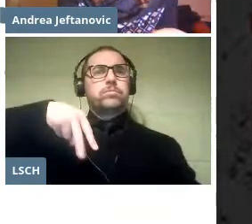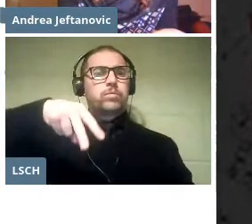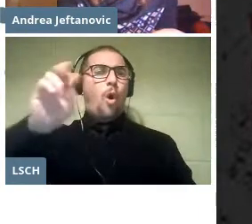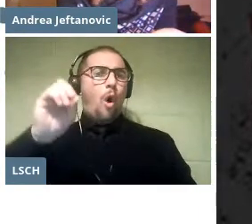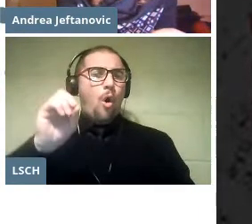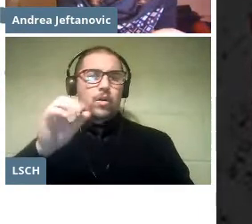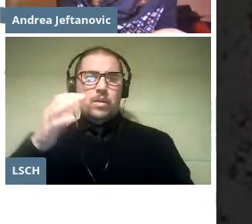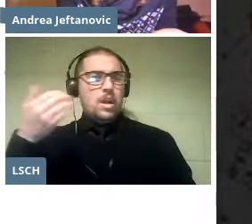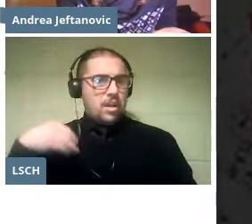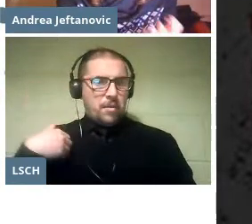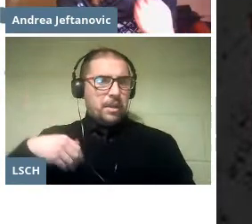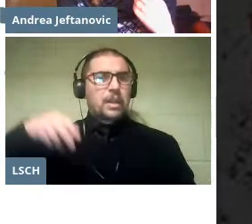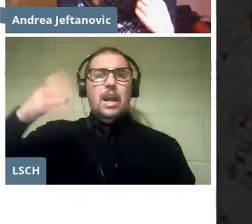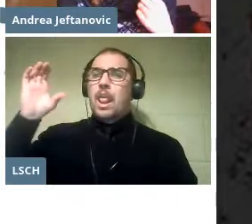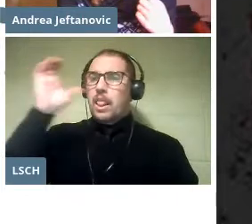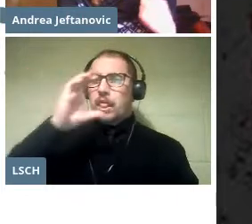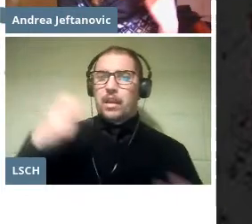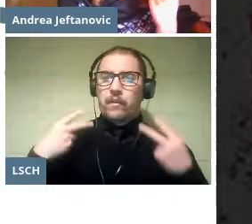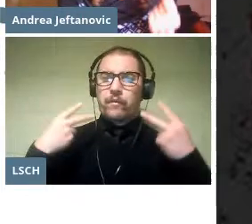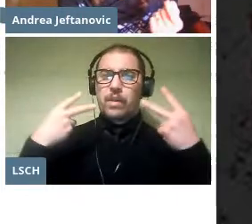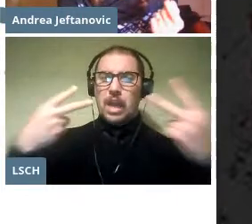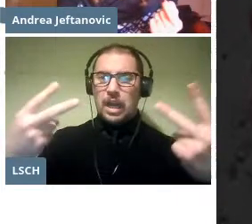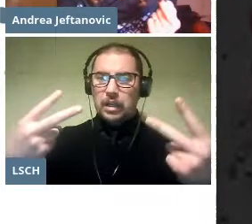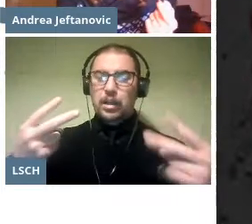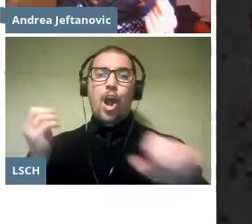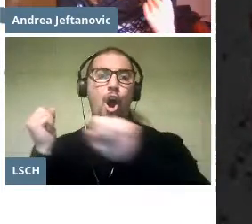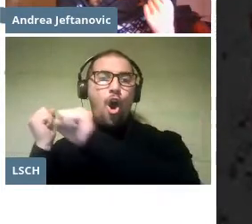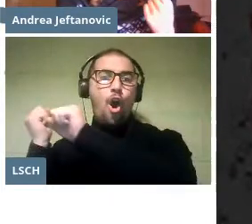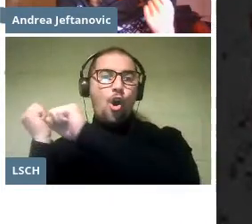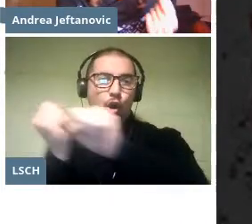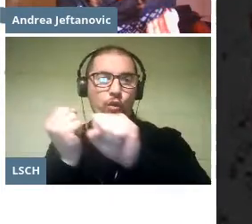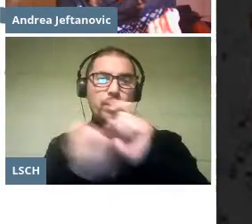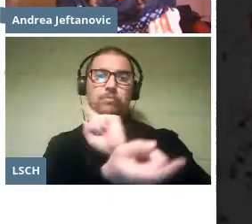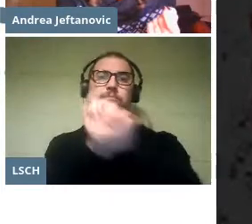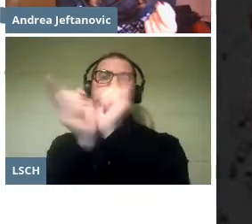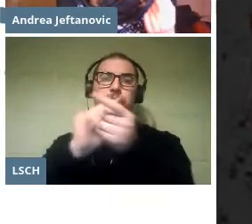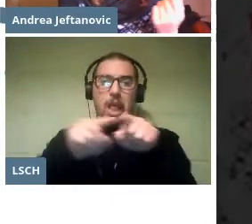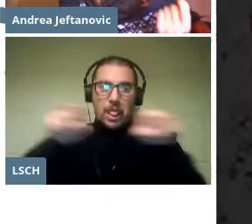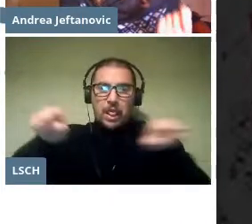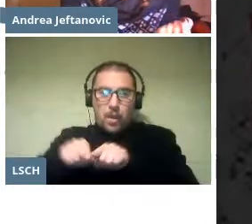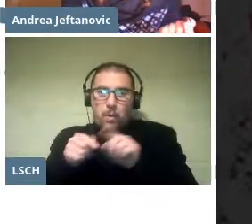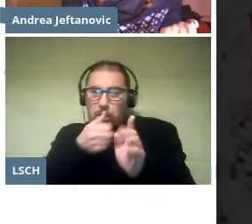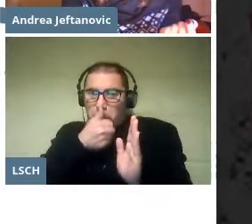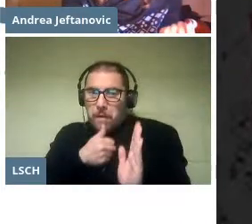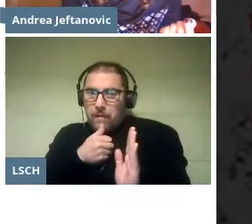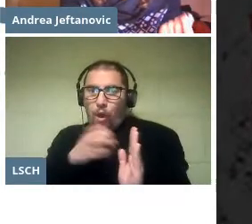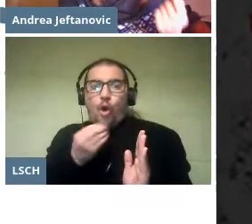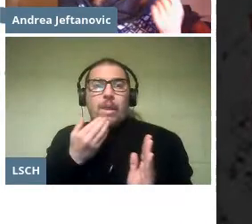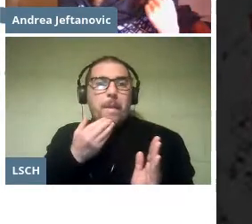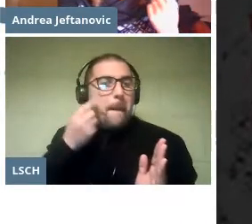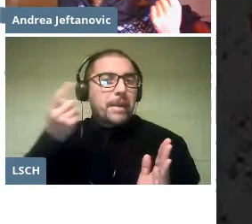la práctica de viajar es ir en contra de la idea del cuarto propio, o pensar más bien en un